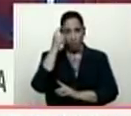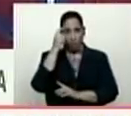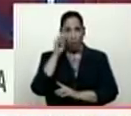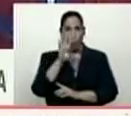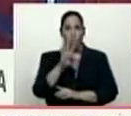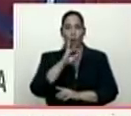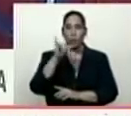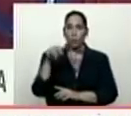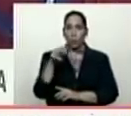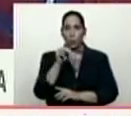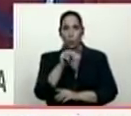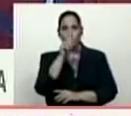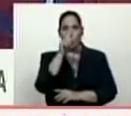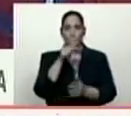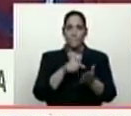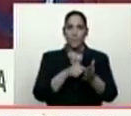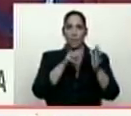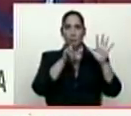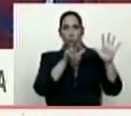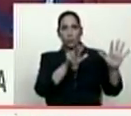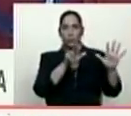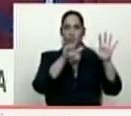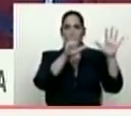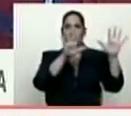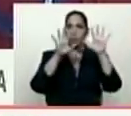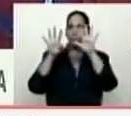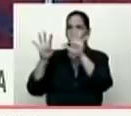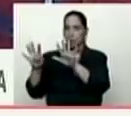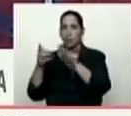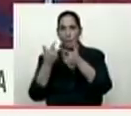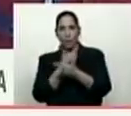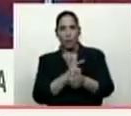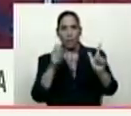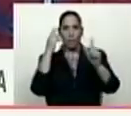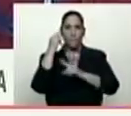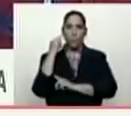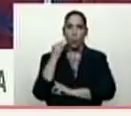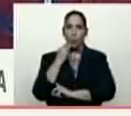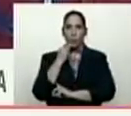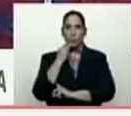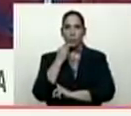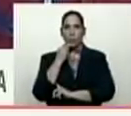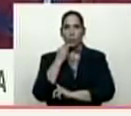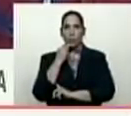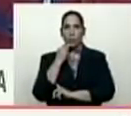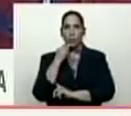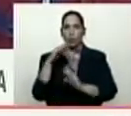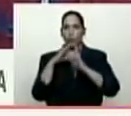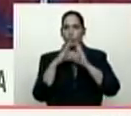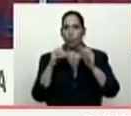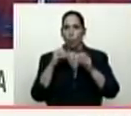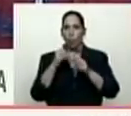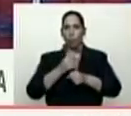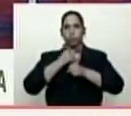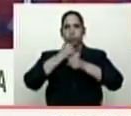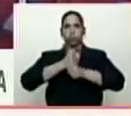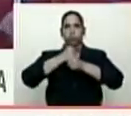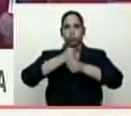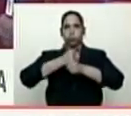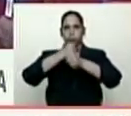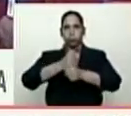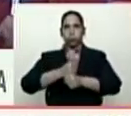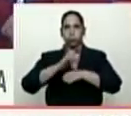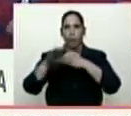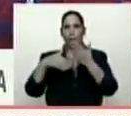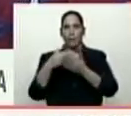4 de junio de 1819, el libertador Simón Bolívar con sus tropas llega al anchuroso río Arauca